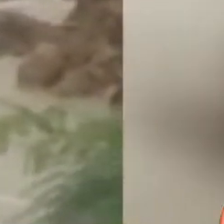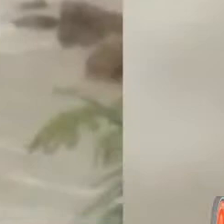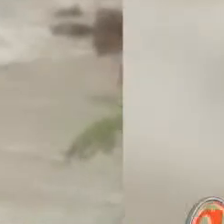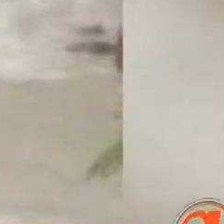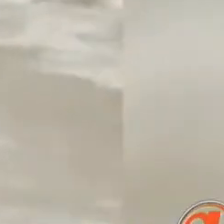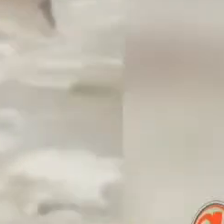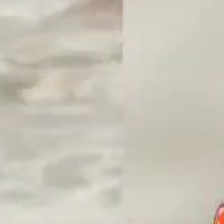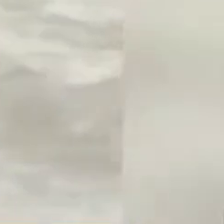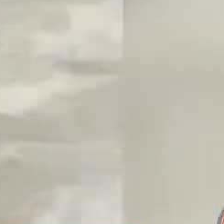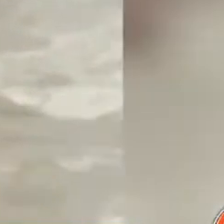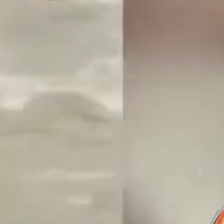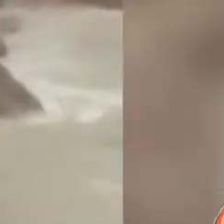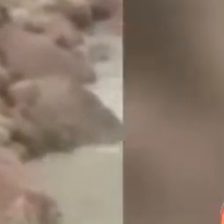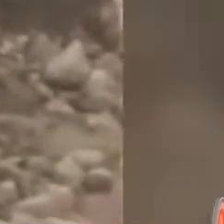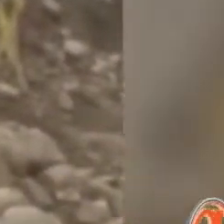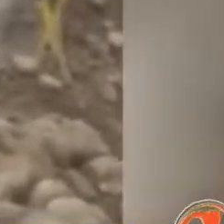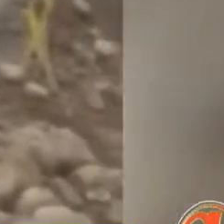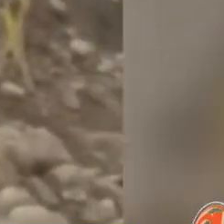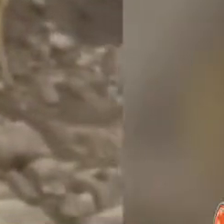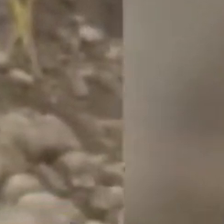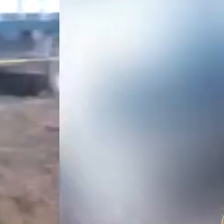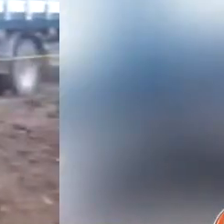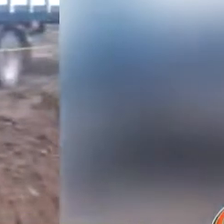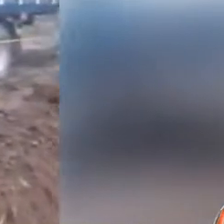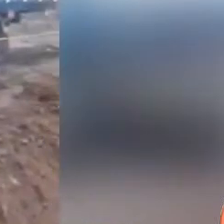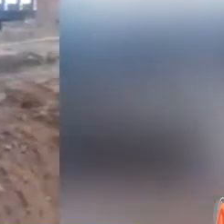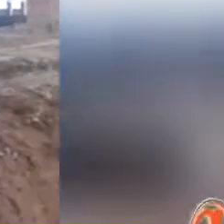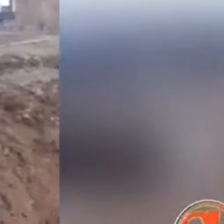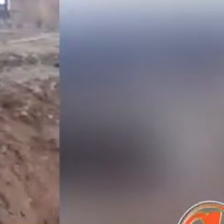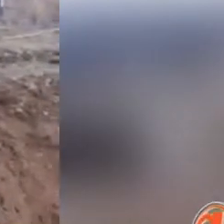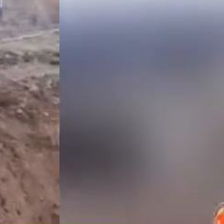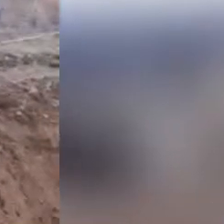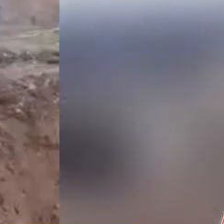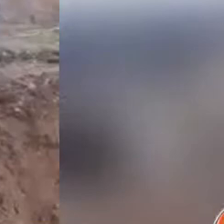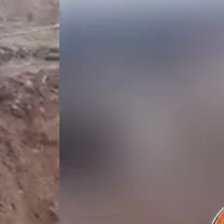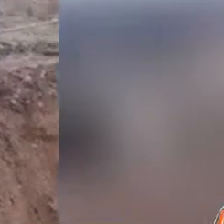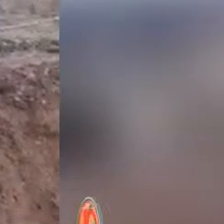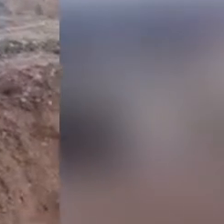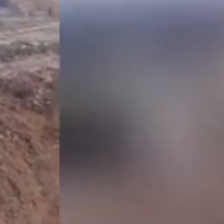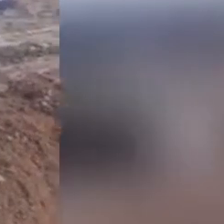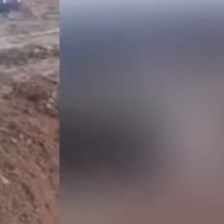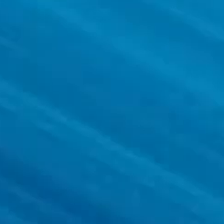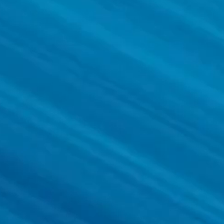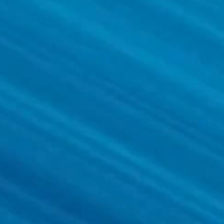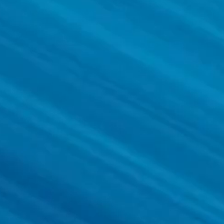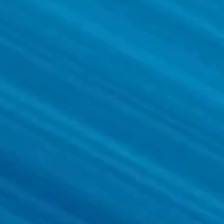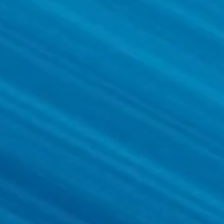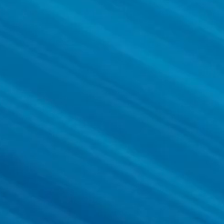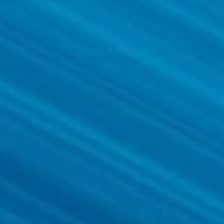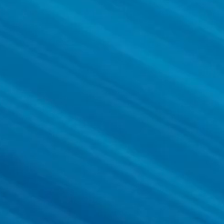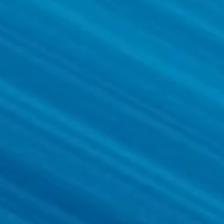los santanderes, aún los conductores y personas que transitan por este eje vial la llaman la trocha de la soberanía.